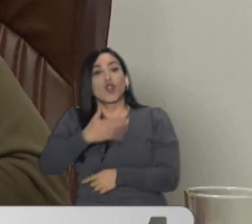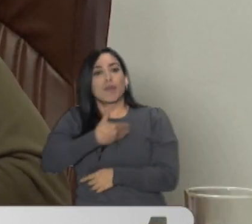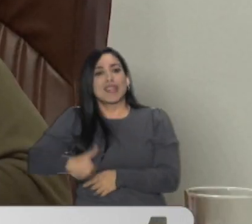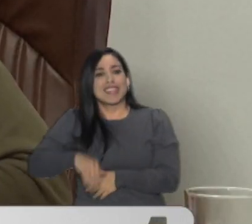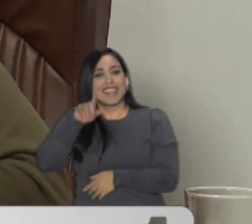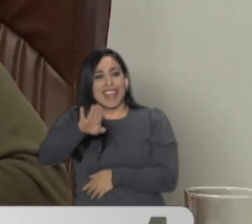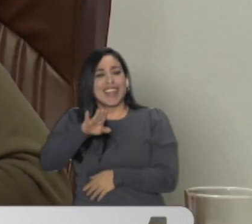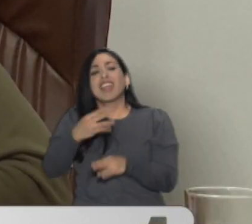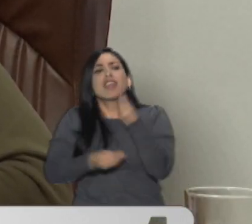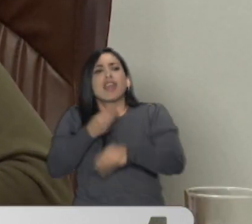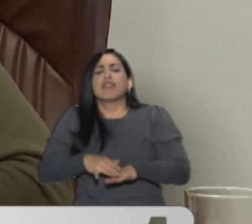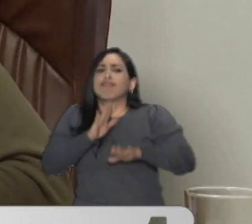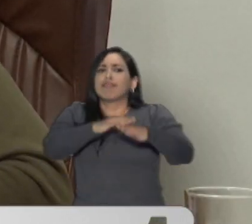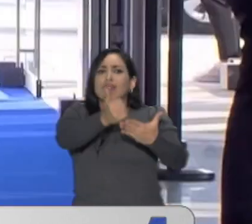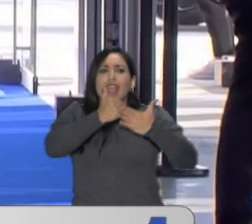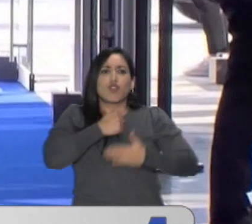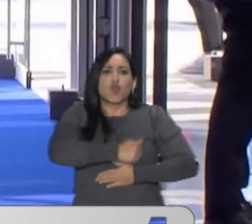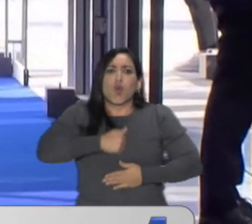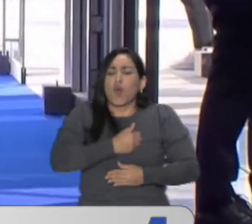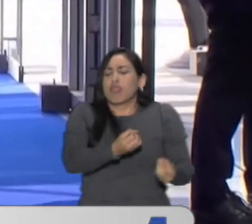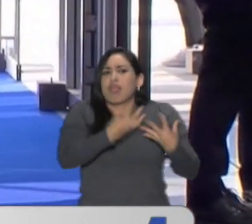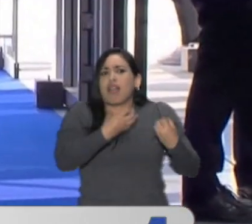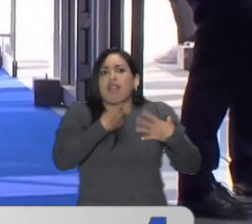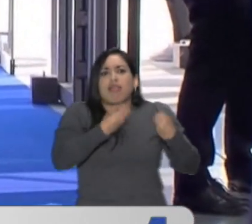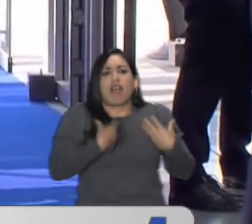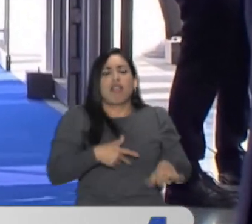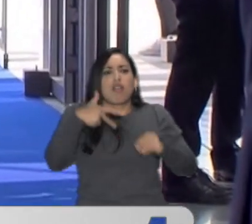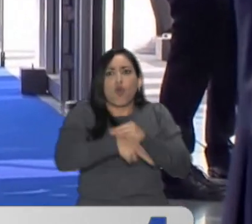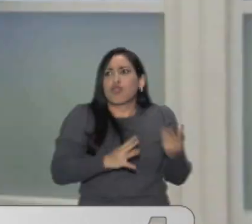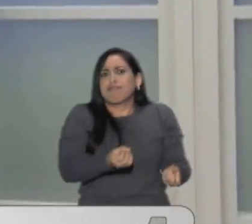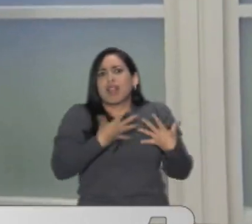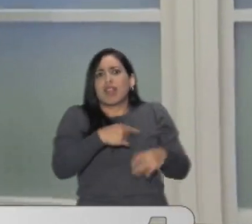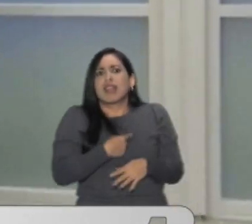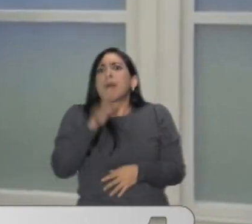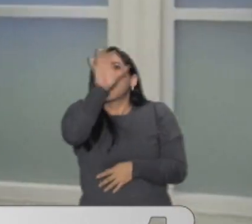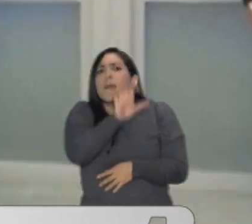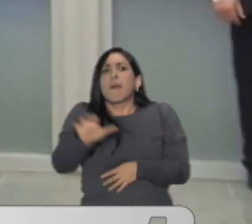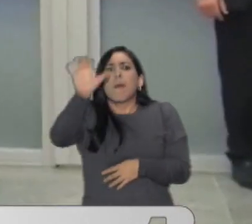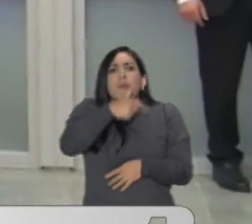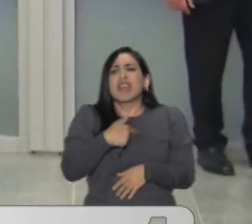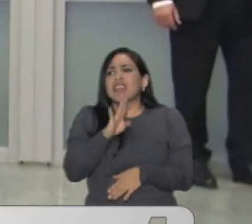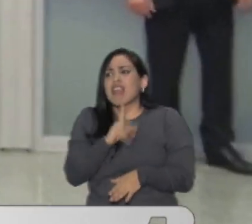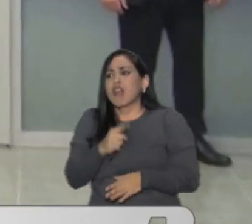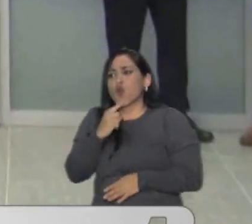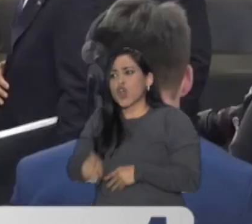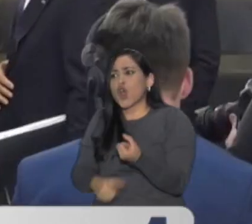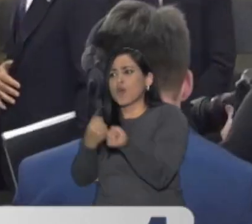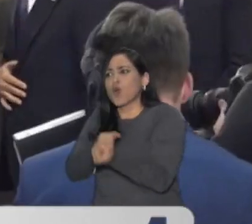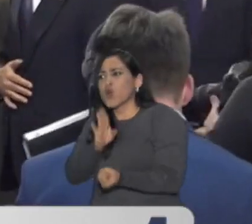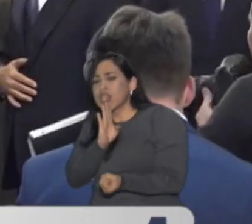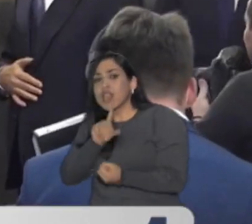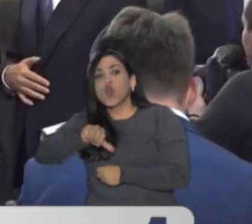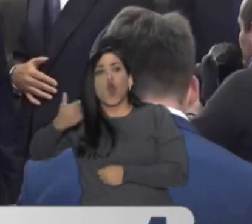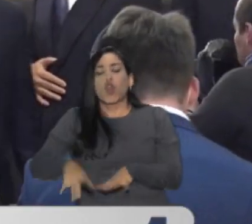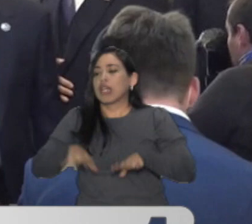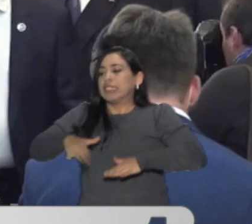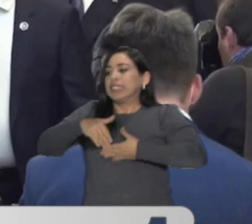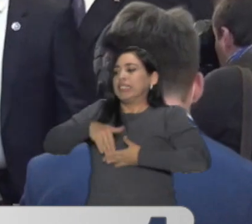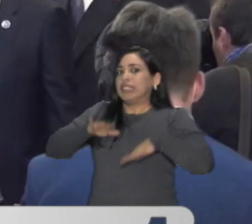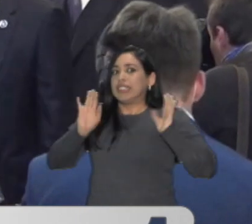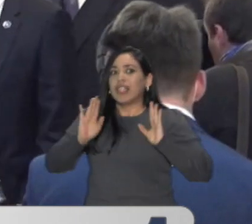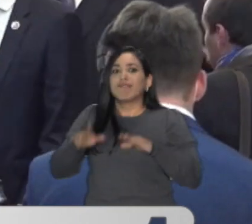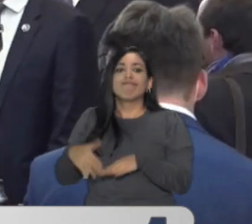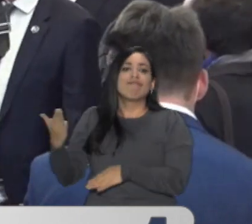Volodymyr Zelensky pidió ayuda ilimitada y señaló que hoy quedará claro qué países están del lado del pueblo ucraniano y cuáles los venden